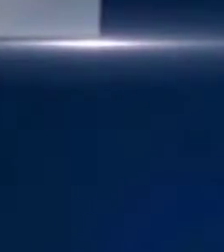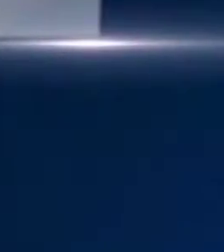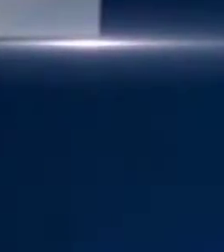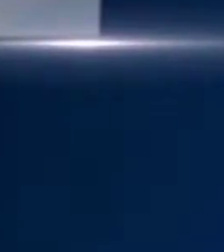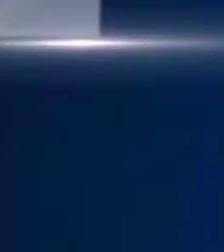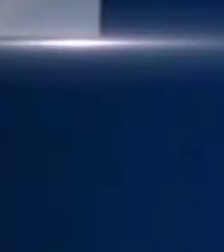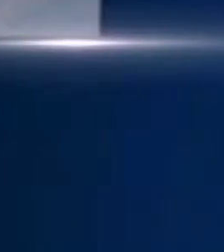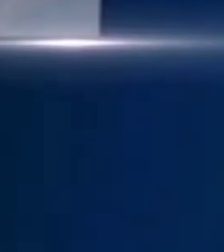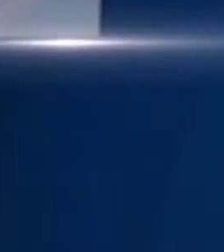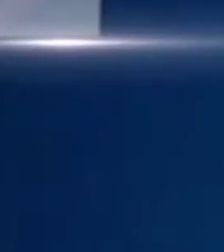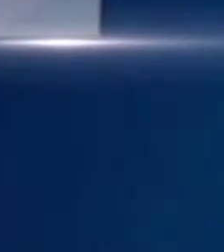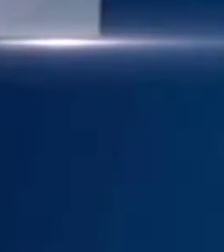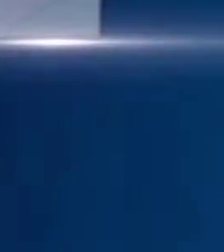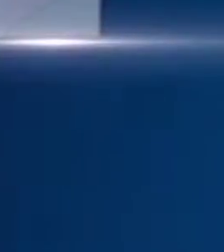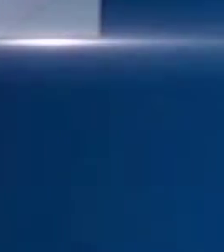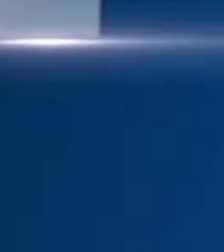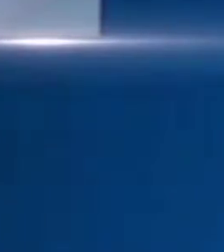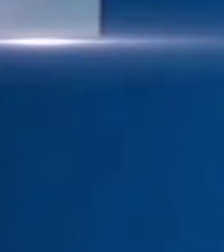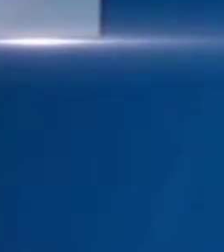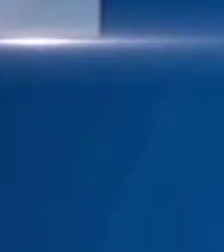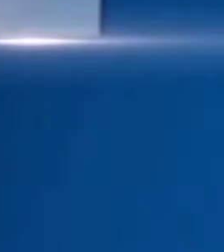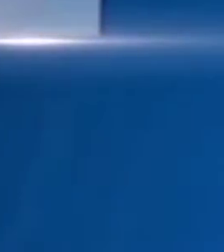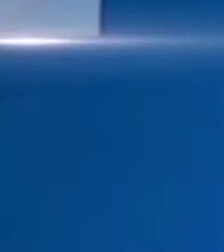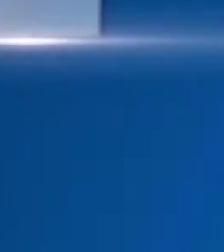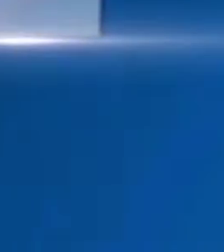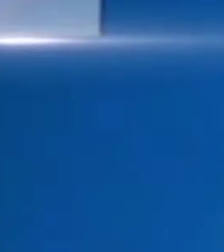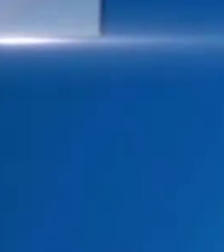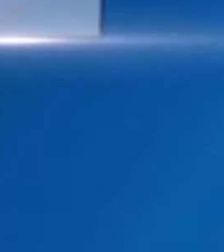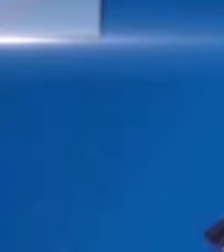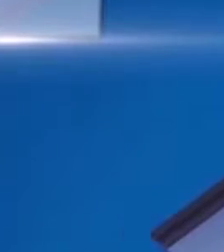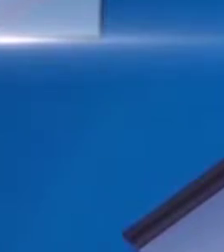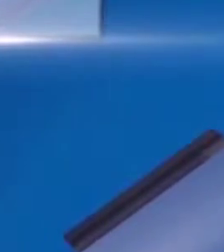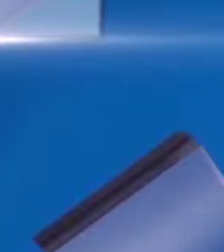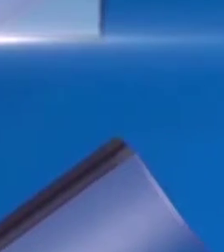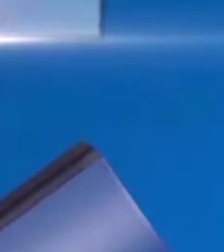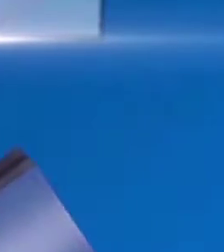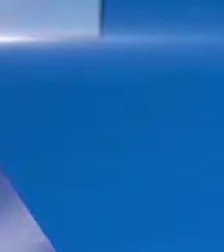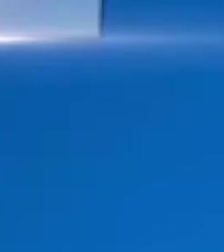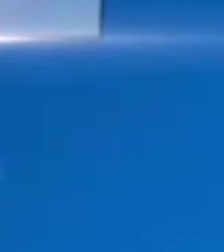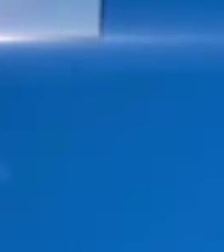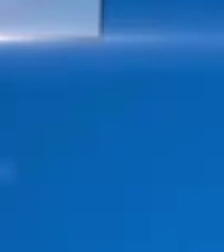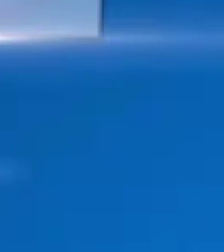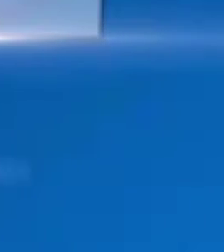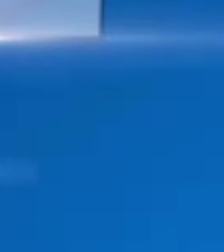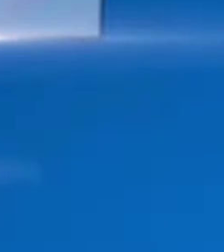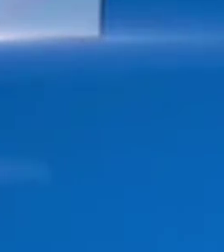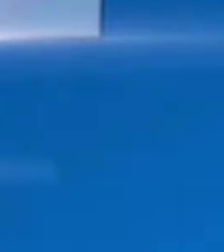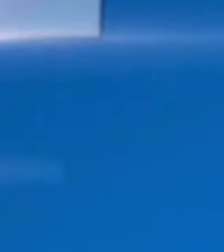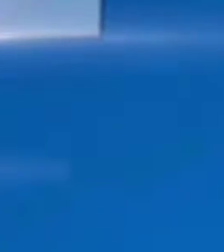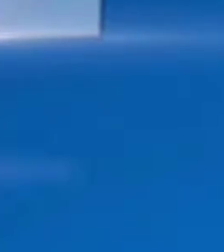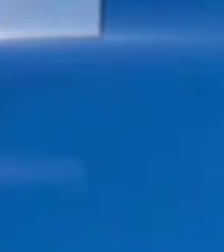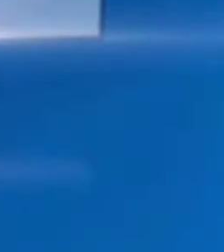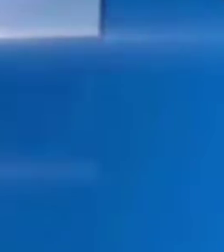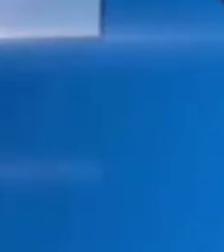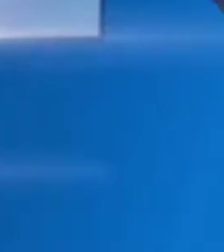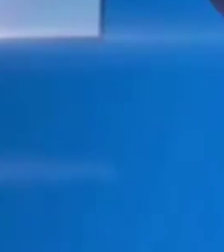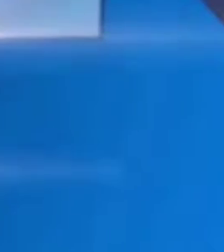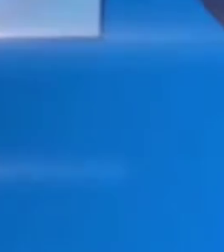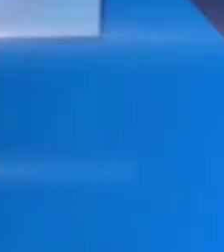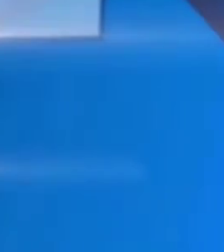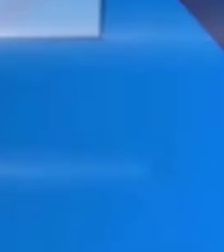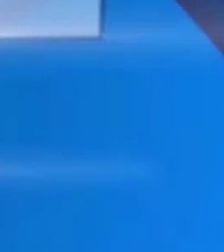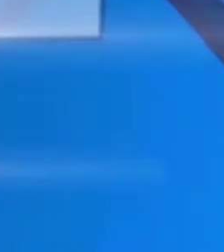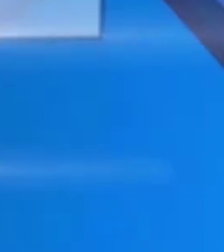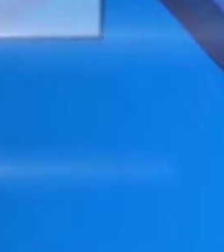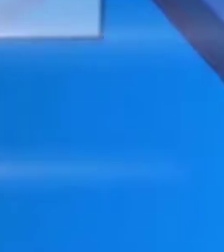cristian rivera periodista paramédico participó de misiones humanitarias a nivel nacional e